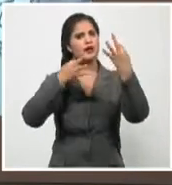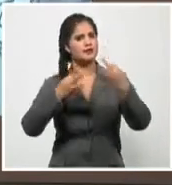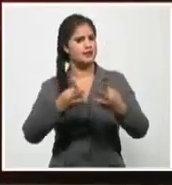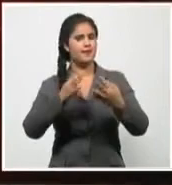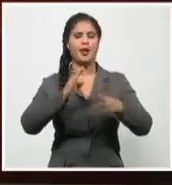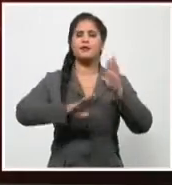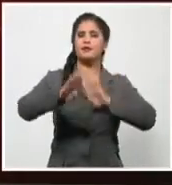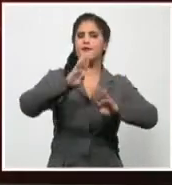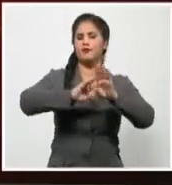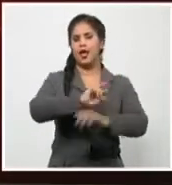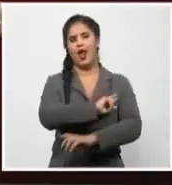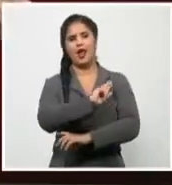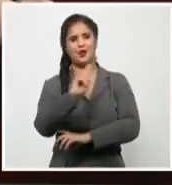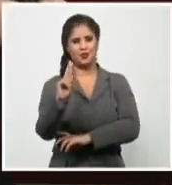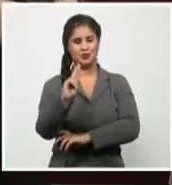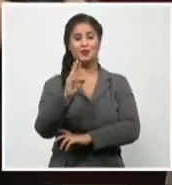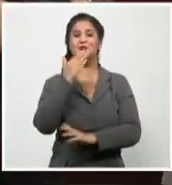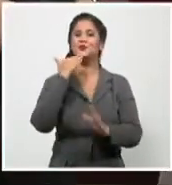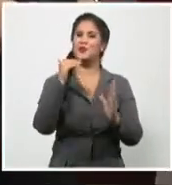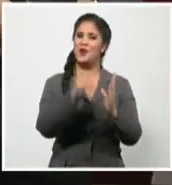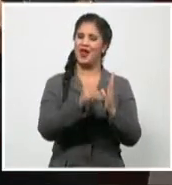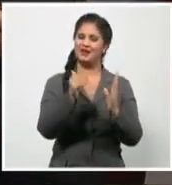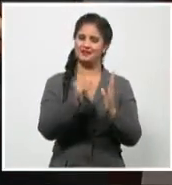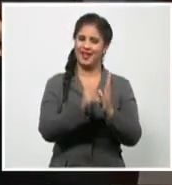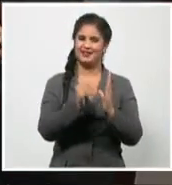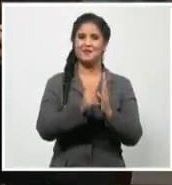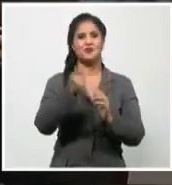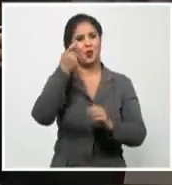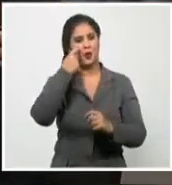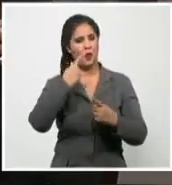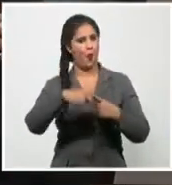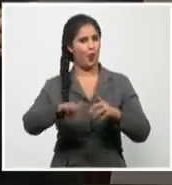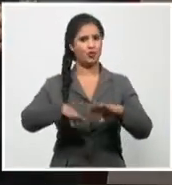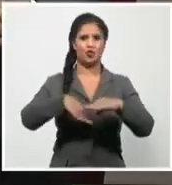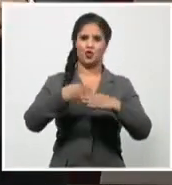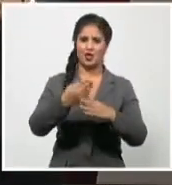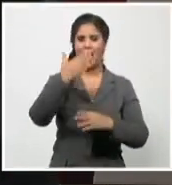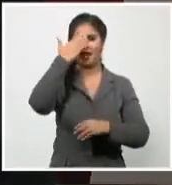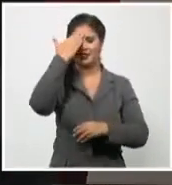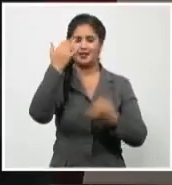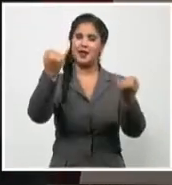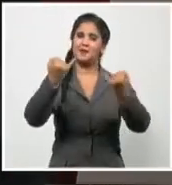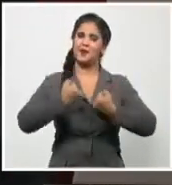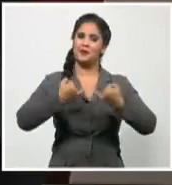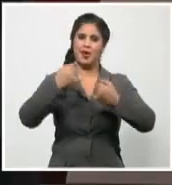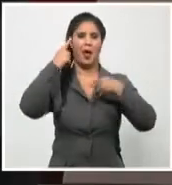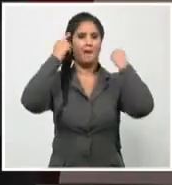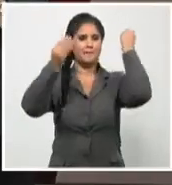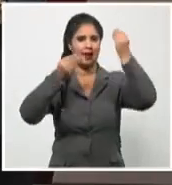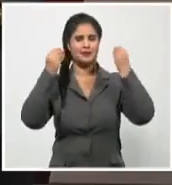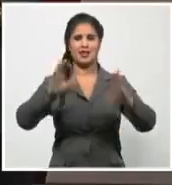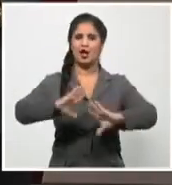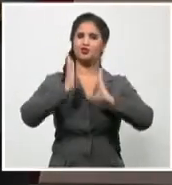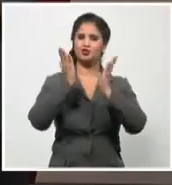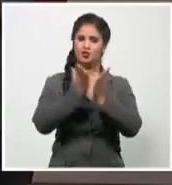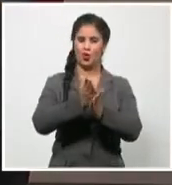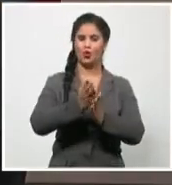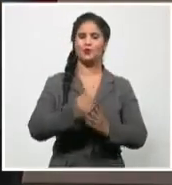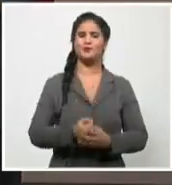es todo por hoy pero volveremos en otro momento y cuento con sus opiniones y criterios para pensar juntos el país que queremos